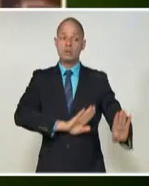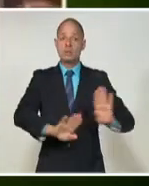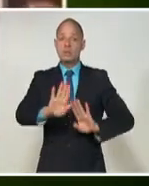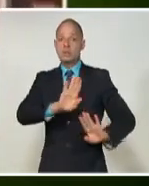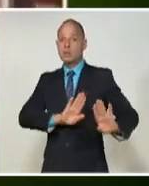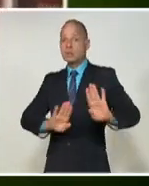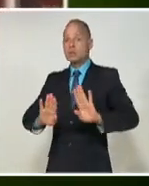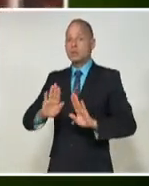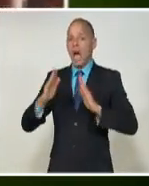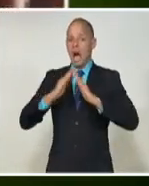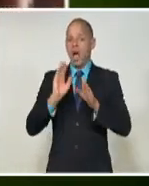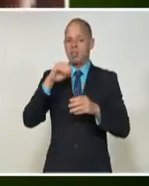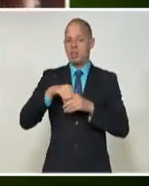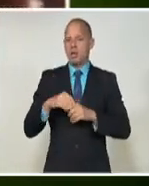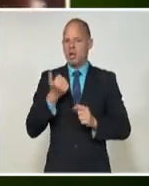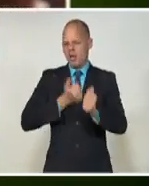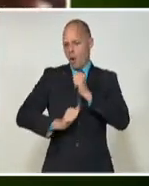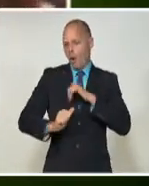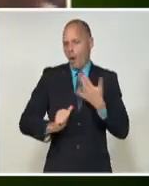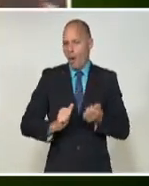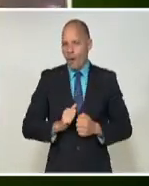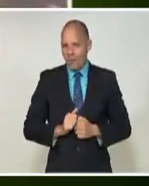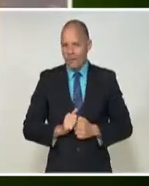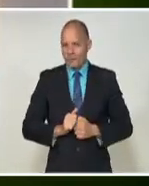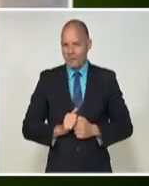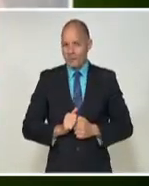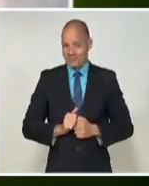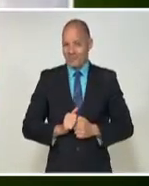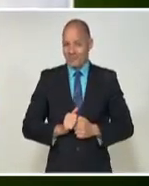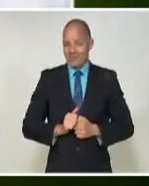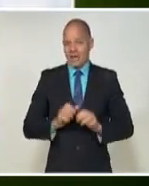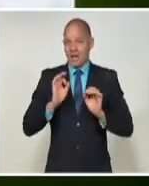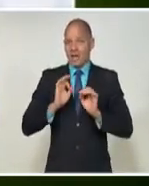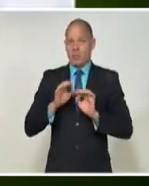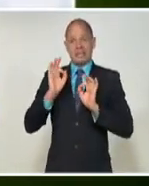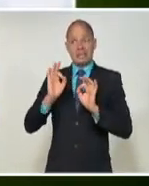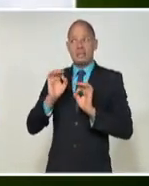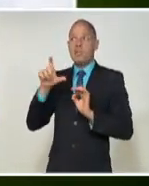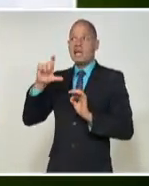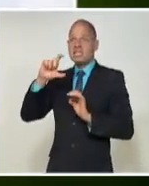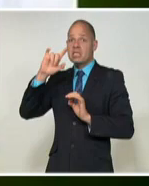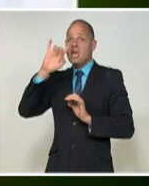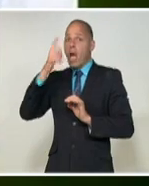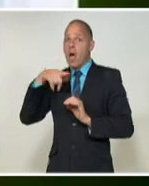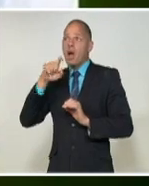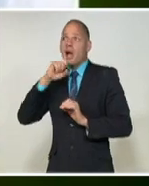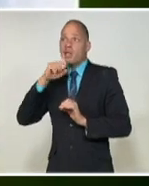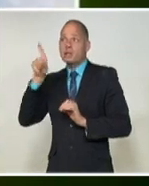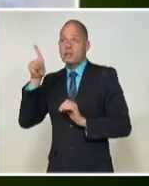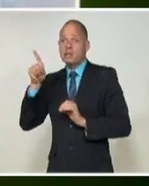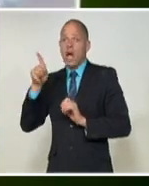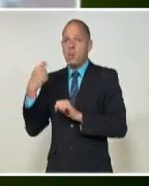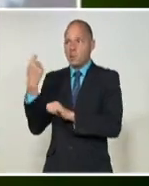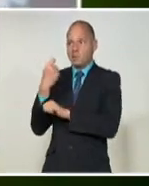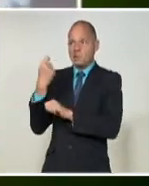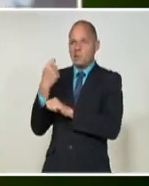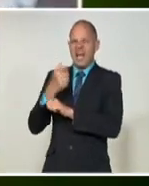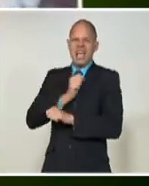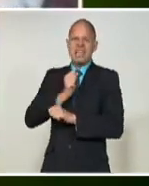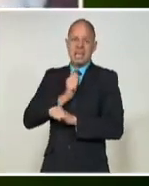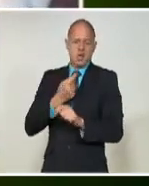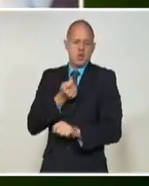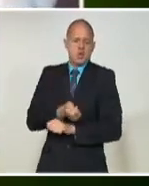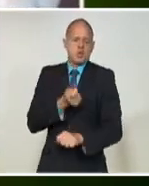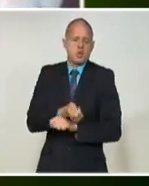hijos en medio de la influencia real que el enemigo realiza sobre ti? Que en mi caso fue muy duro, o sea, en mi caso fue muy fuerte